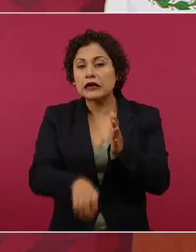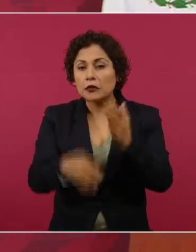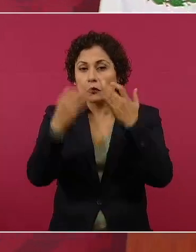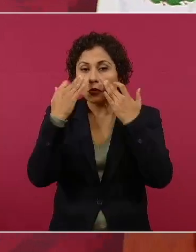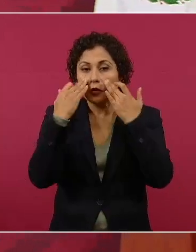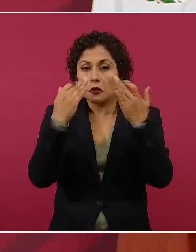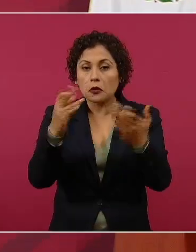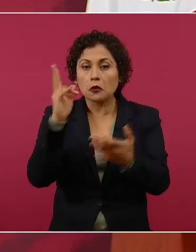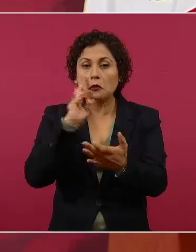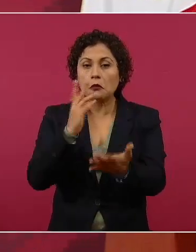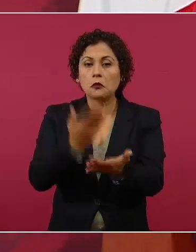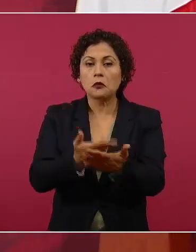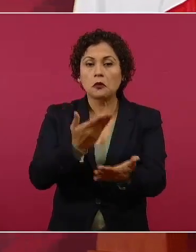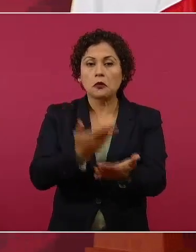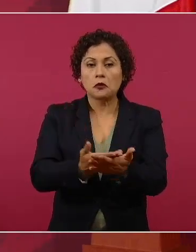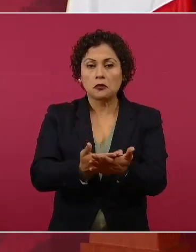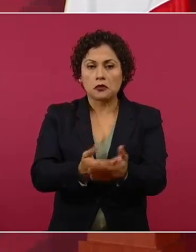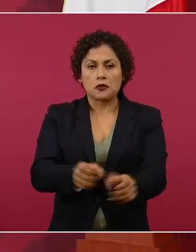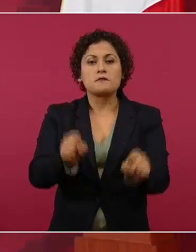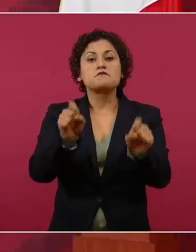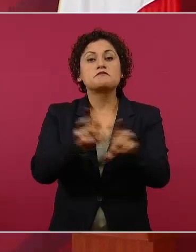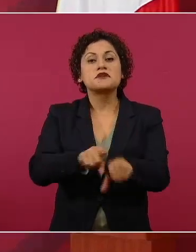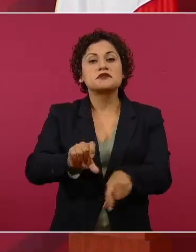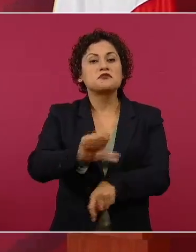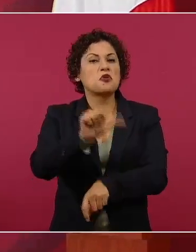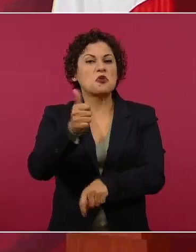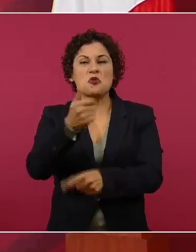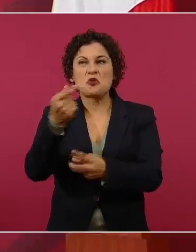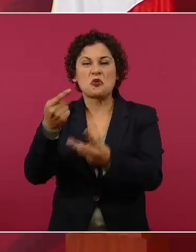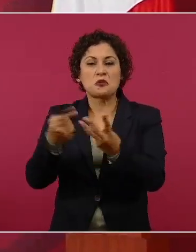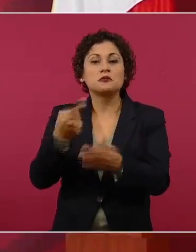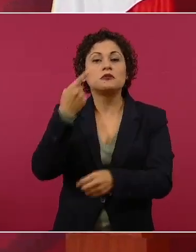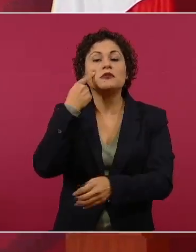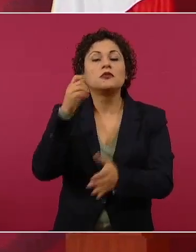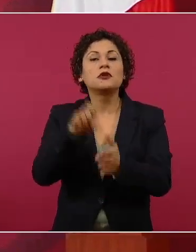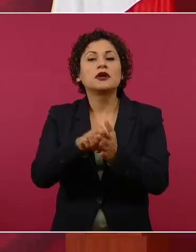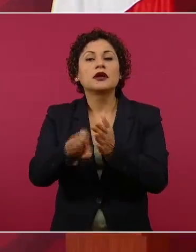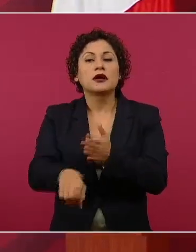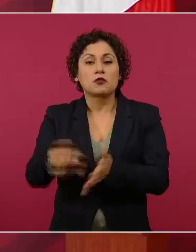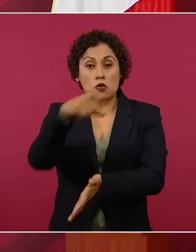No hemos comprado un vehículo nuevo para ningún funcionario público.